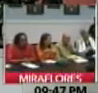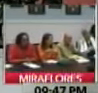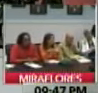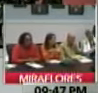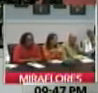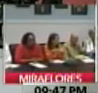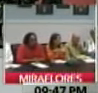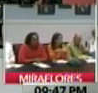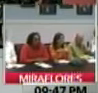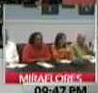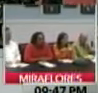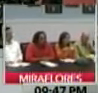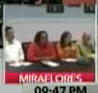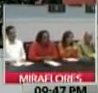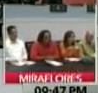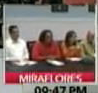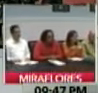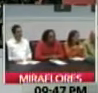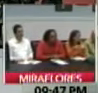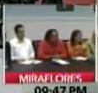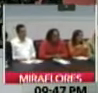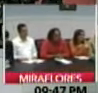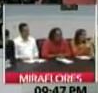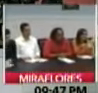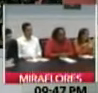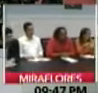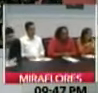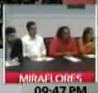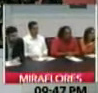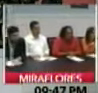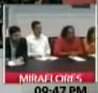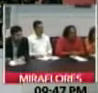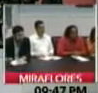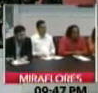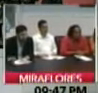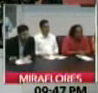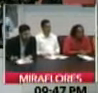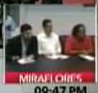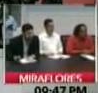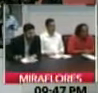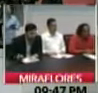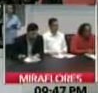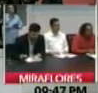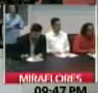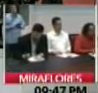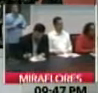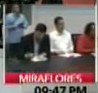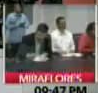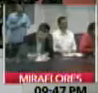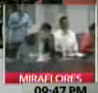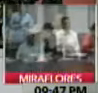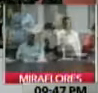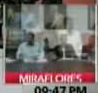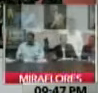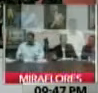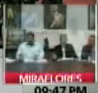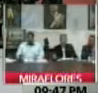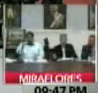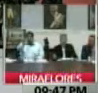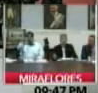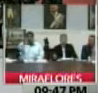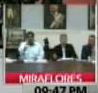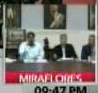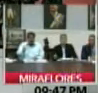sorprendieron, que nos van a estar sorprendiendo ustedes, gafo. Si nos hubieran sorprendido, si son tan inteligentes, ¿por qué no lo han logrado sacar de aquí, pues? Son tan